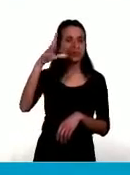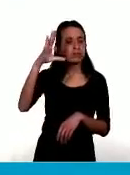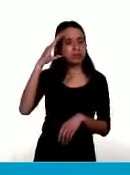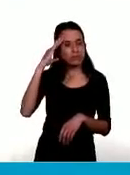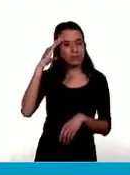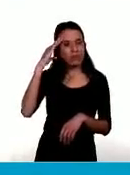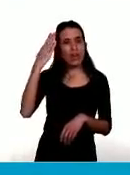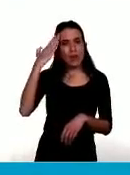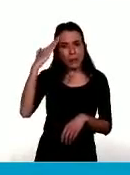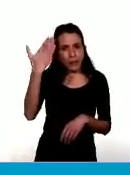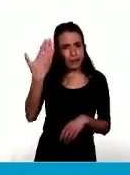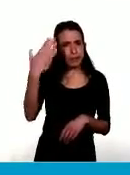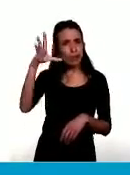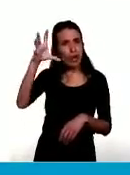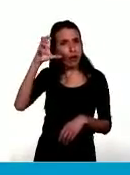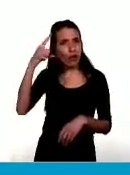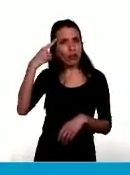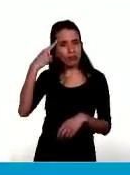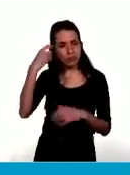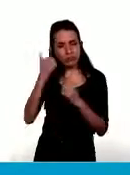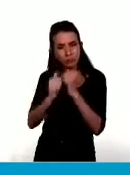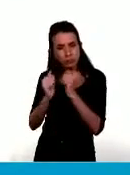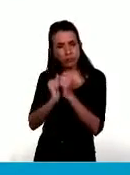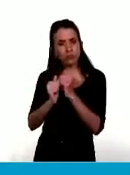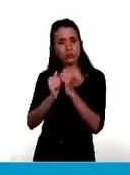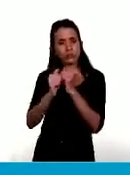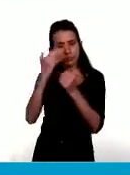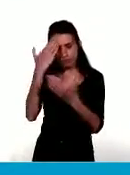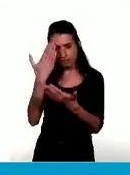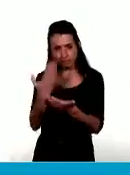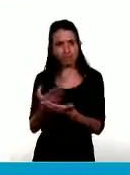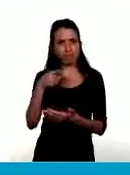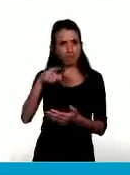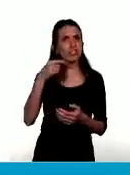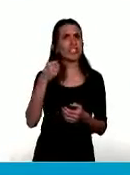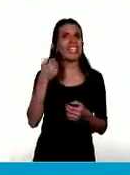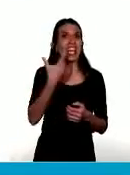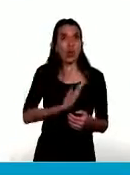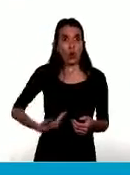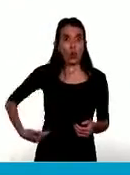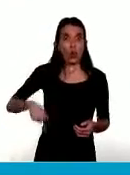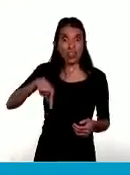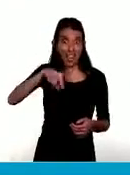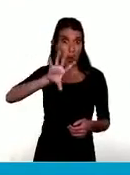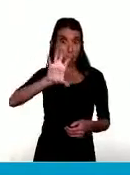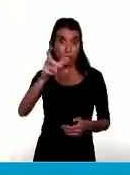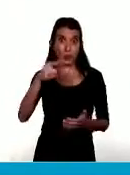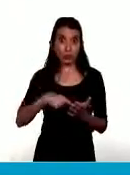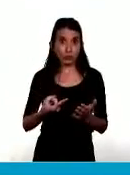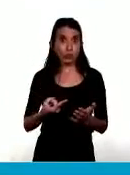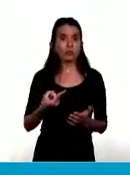apelando a la historia, es tener un gran sentido humanitario como el gobierno provincial